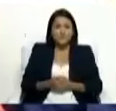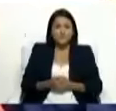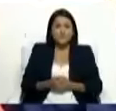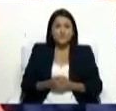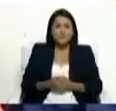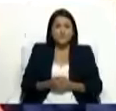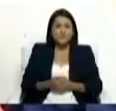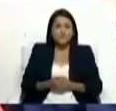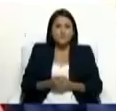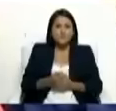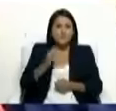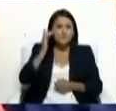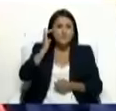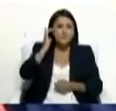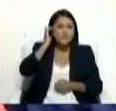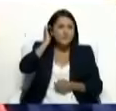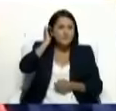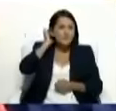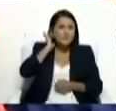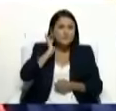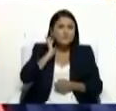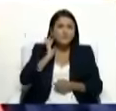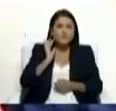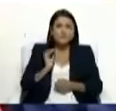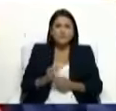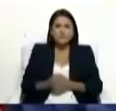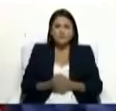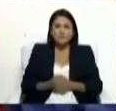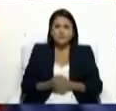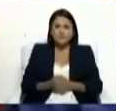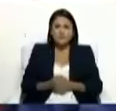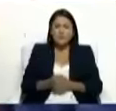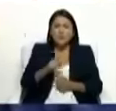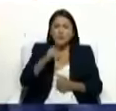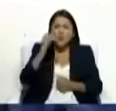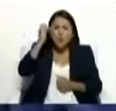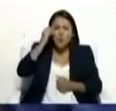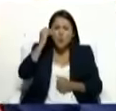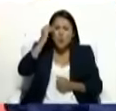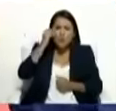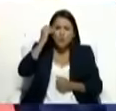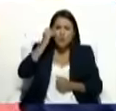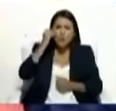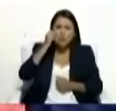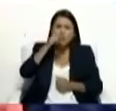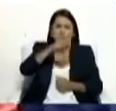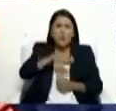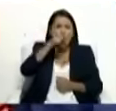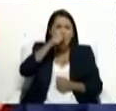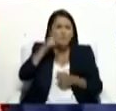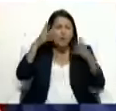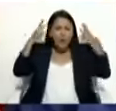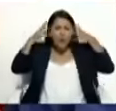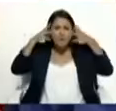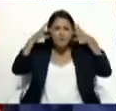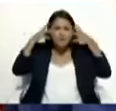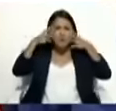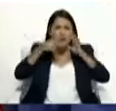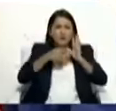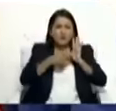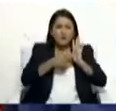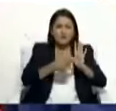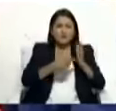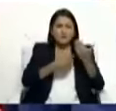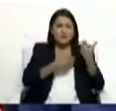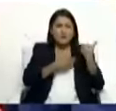Rechazar la pregunta 1, 3 y 5, pero además quisiéramos saber su opinión sobre las declaraciones de Luis Almagro como representante de la OEA. Hoy